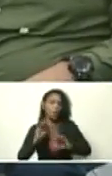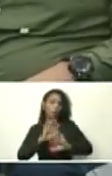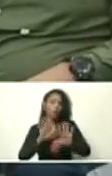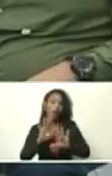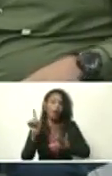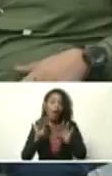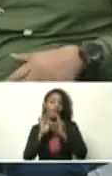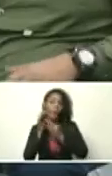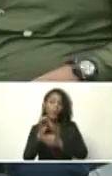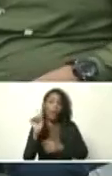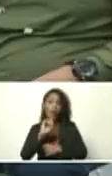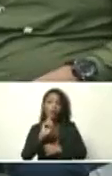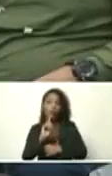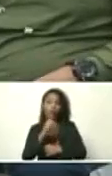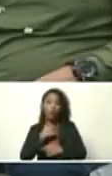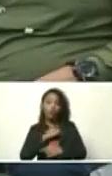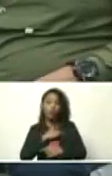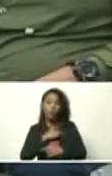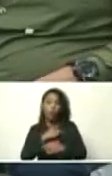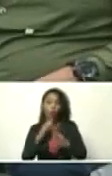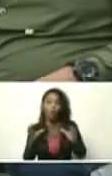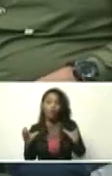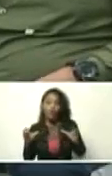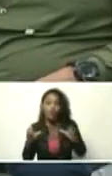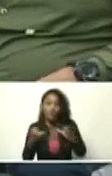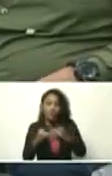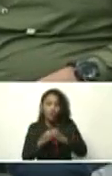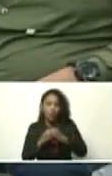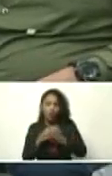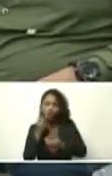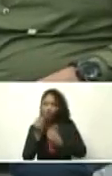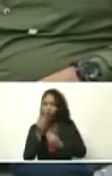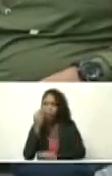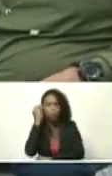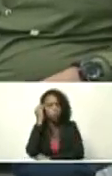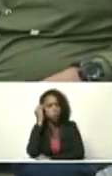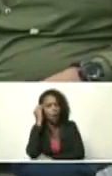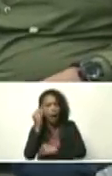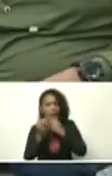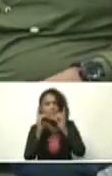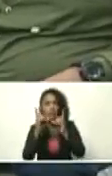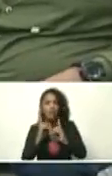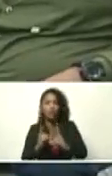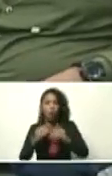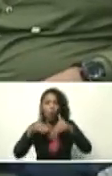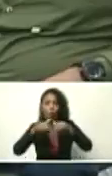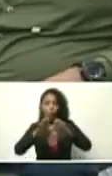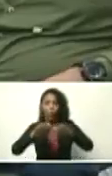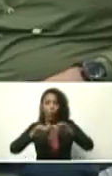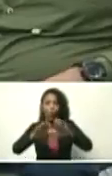las familias nos reunimos y decidimos dedicarnos a la elaboración de confección. Bueno,